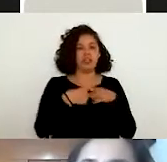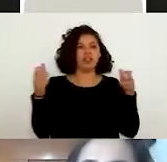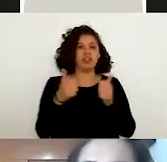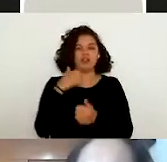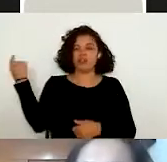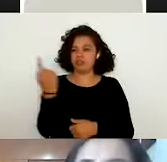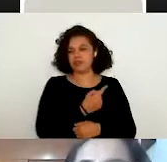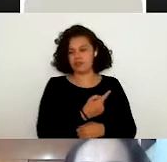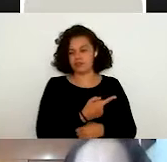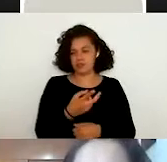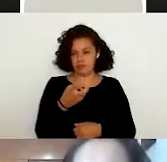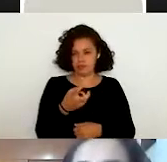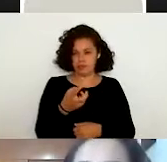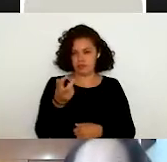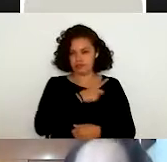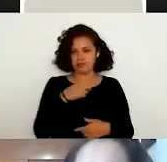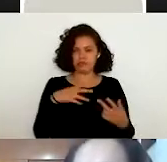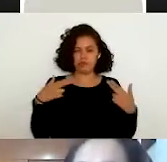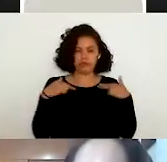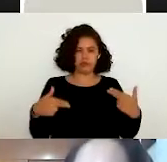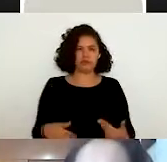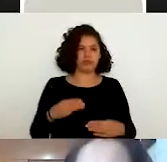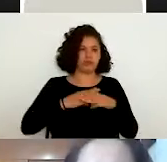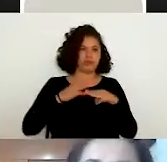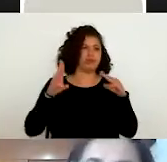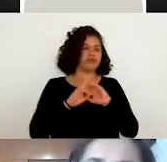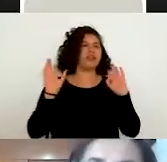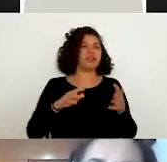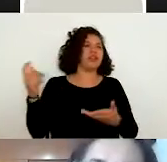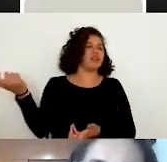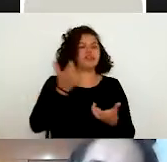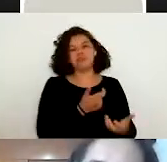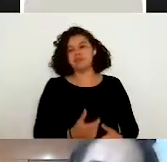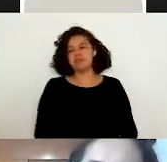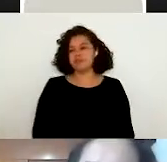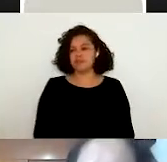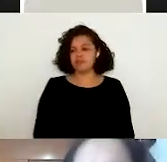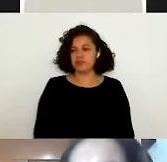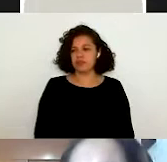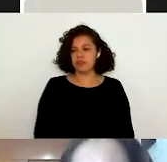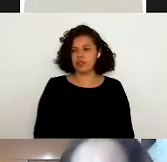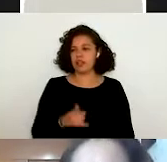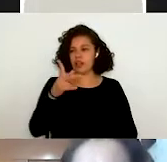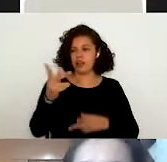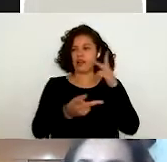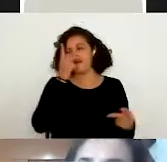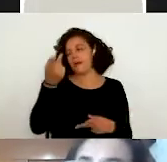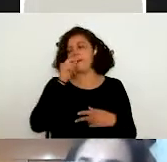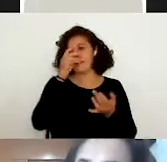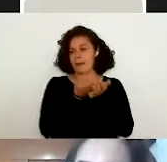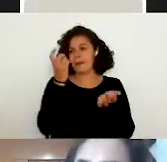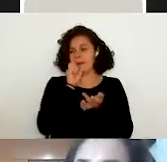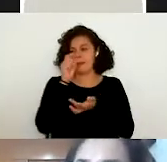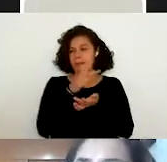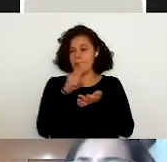ver con recursos humanos, materiales y financieros. Y aquí en esta pregunta también es básica,